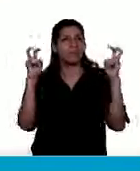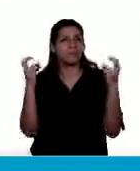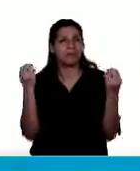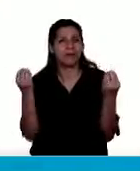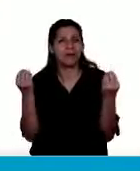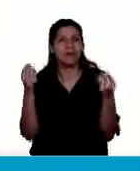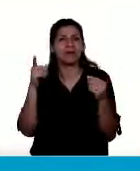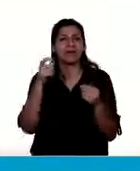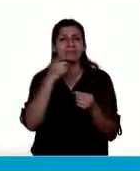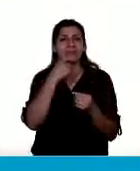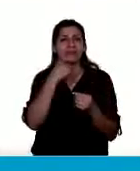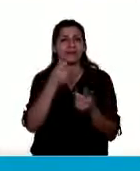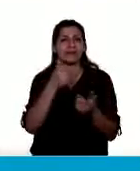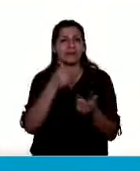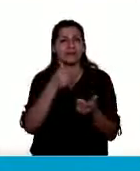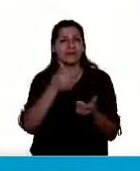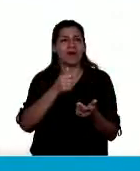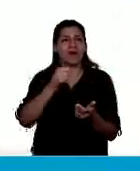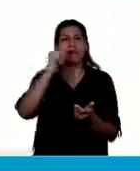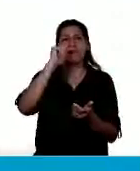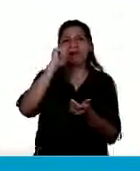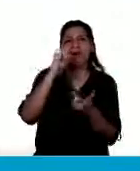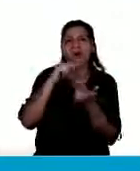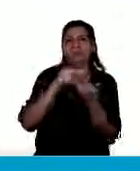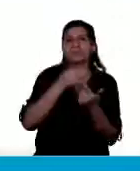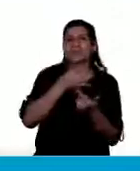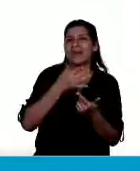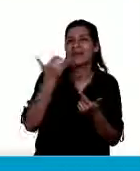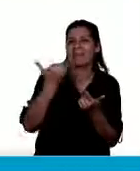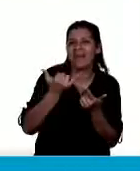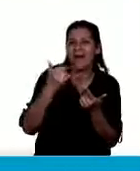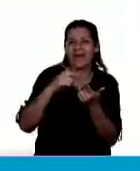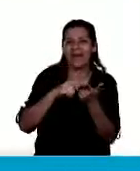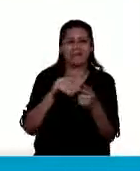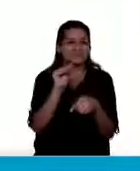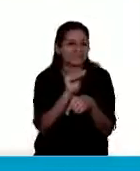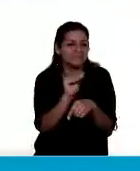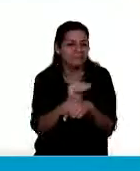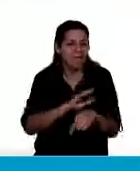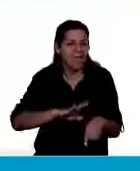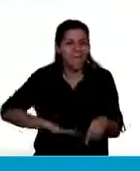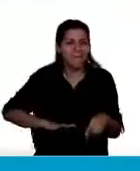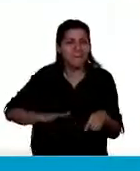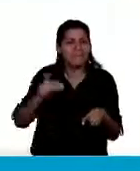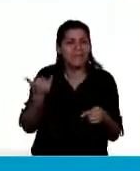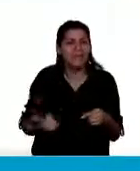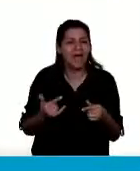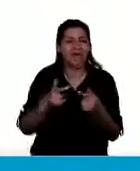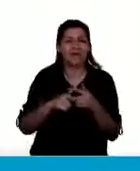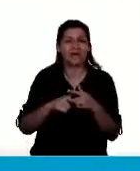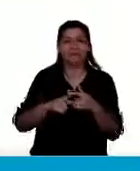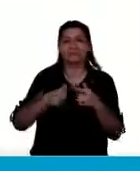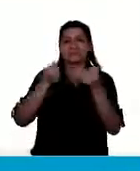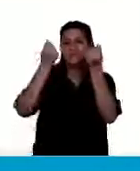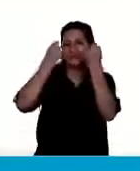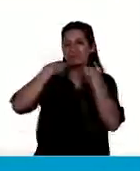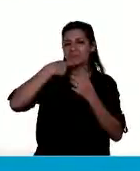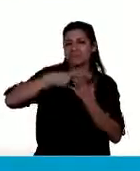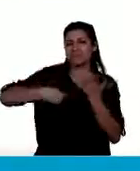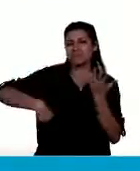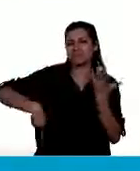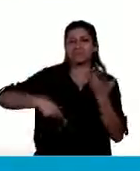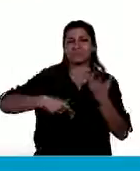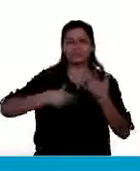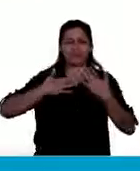con dar de beber a quien tenía sed, con dar de comer a quien tenía hambre, con dar abrigo a quien estaba desnudo o